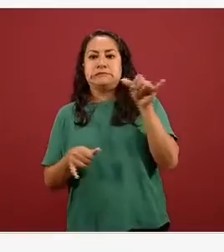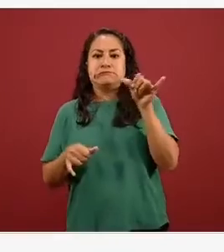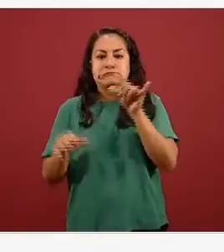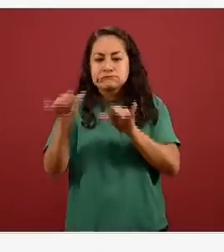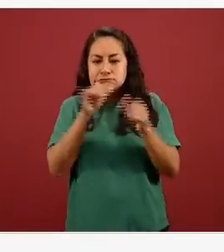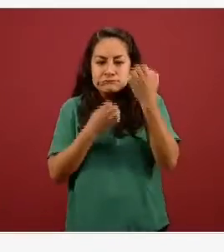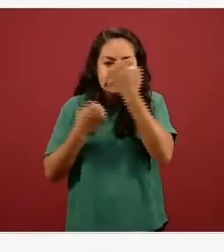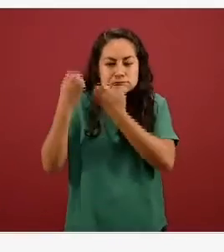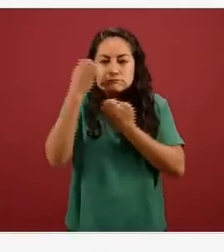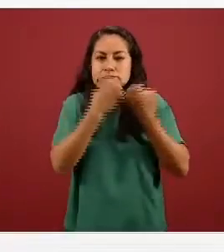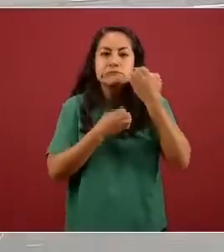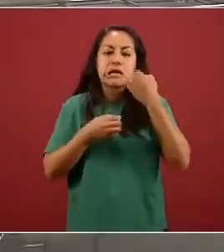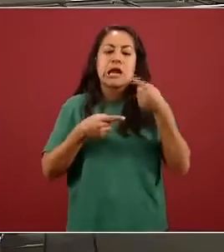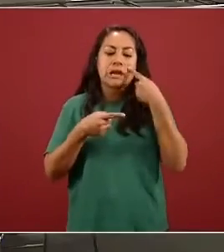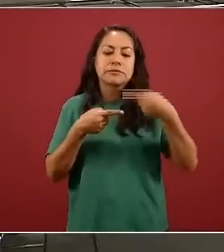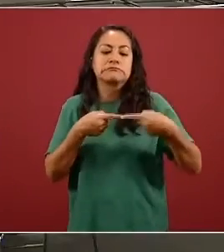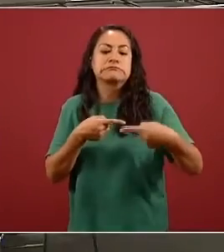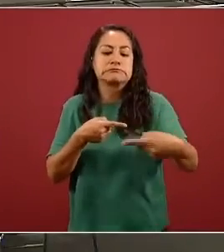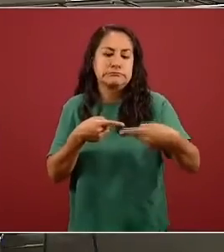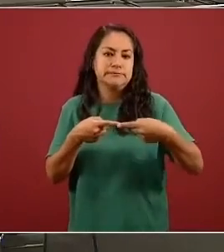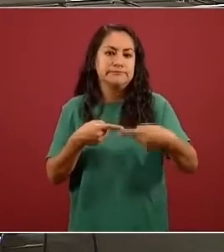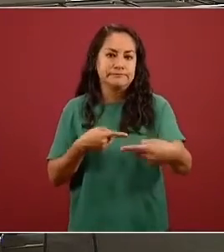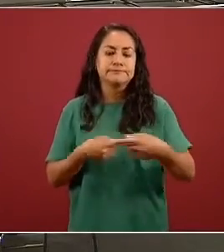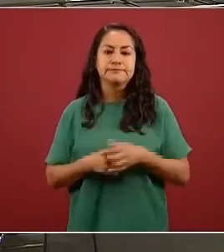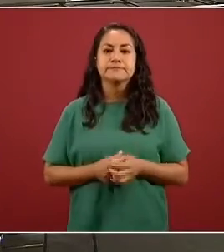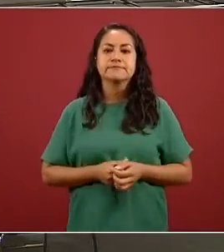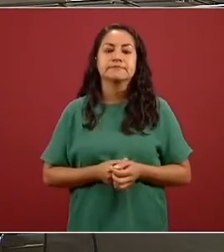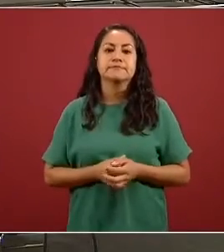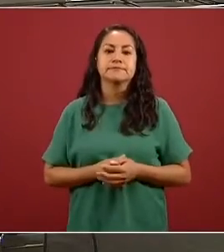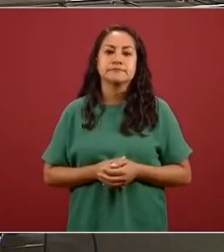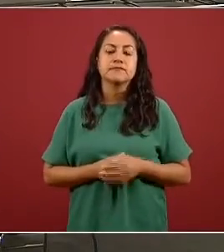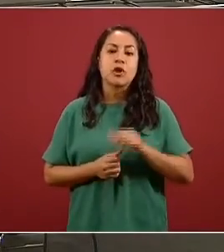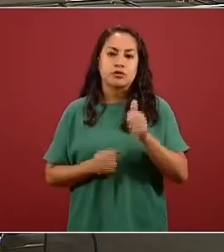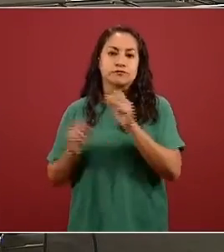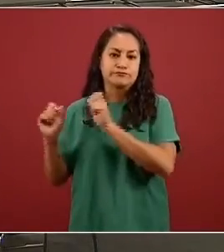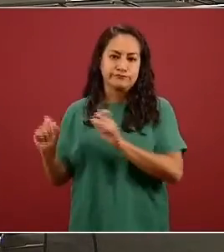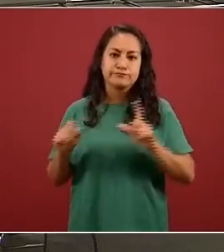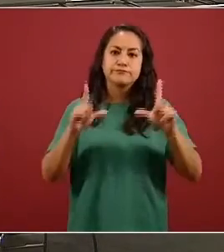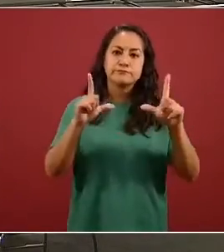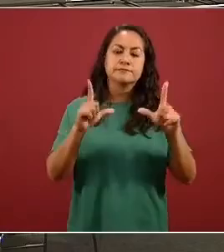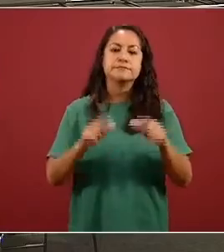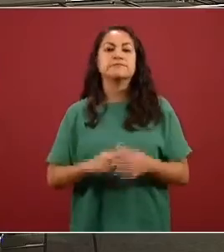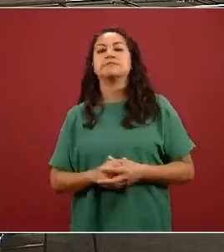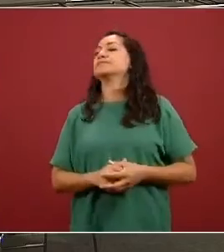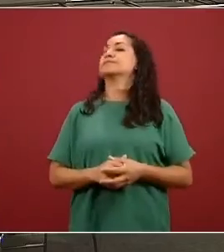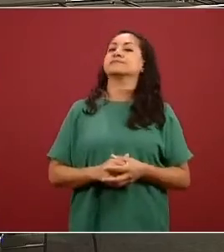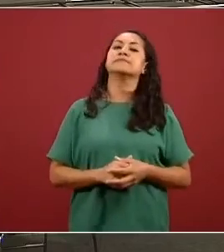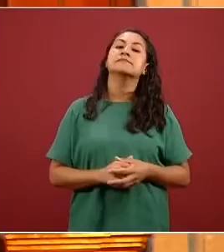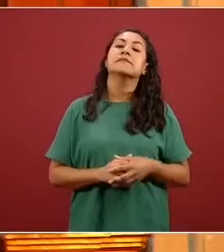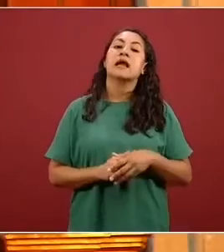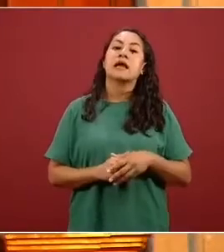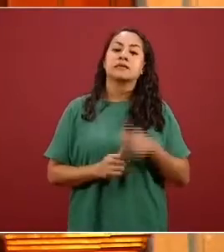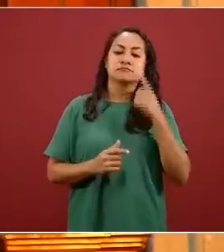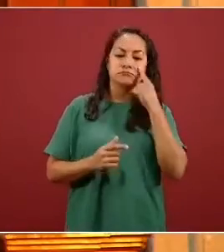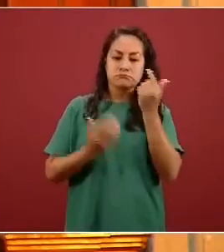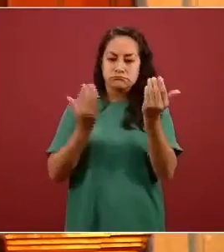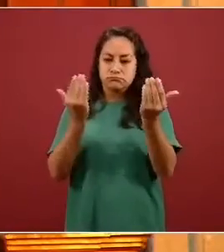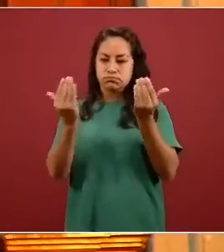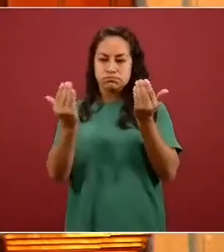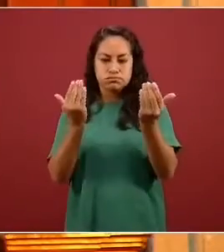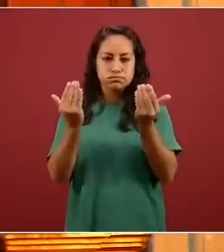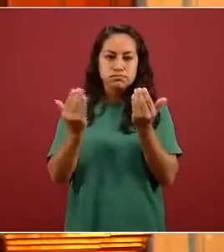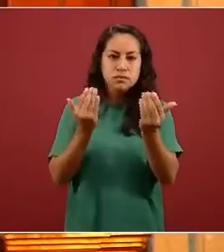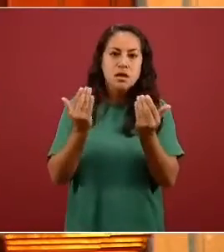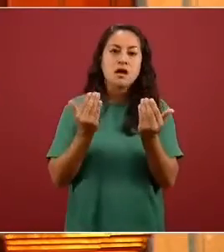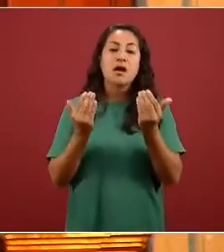en los siguientes días. En la siguiente diapositiva vamos a ver el comparativo de diferentes curvas, que en este